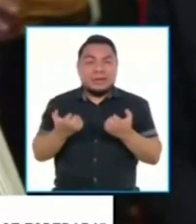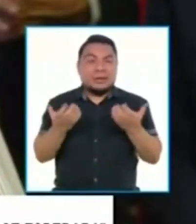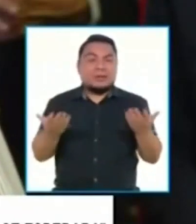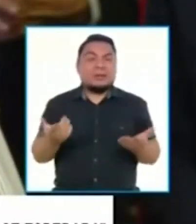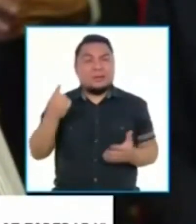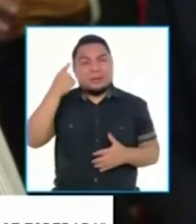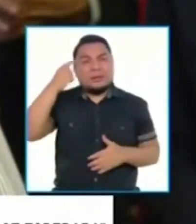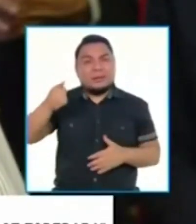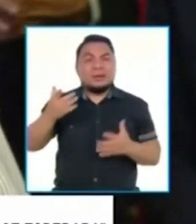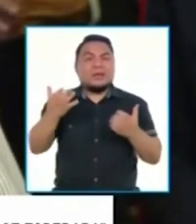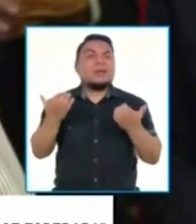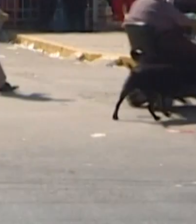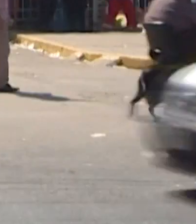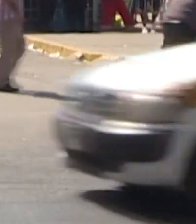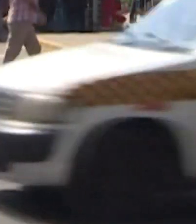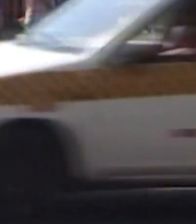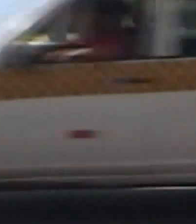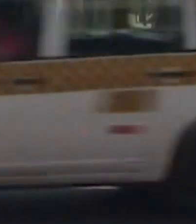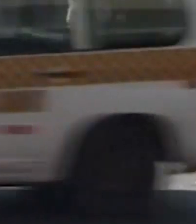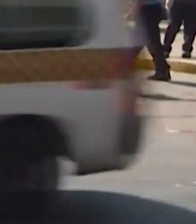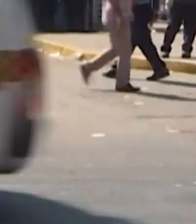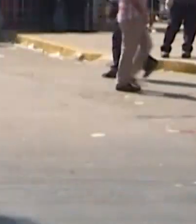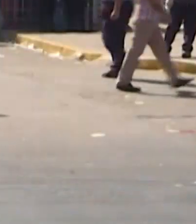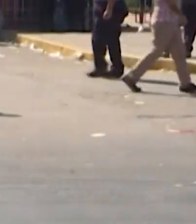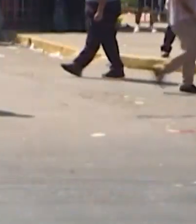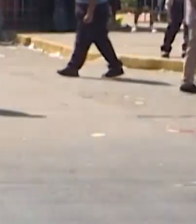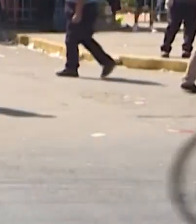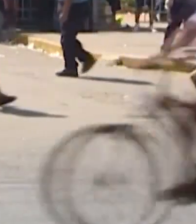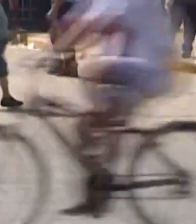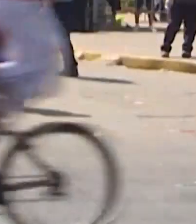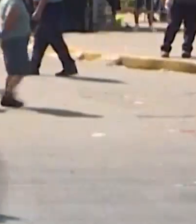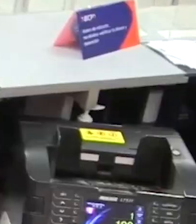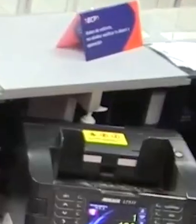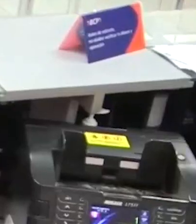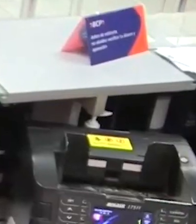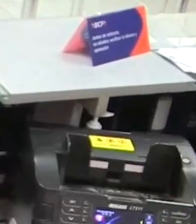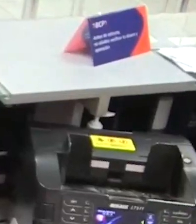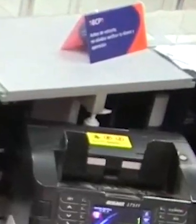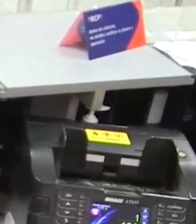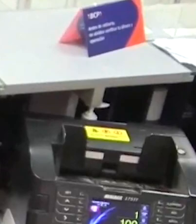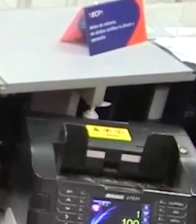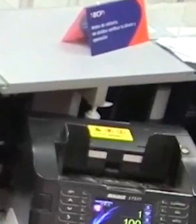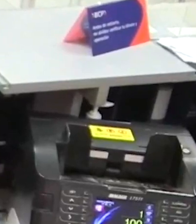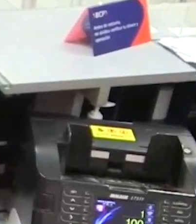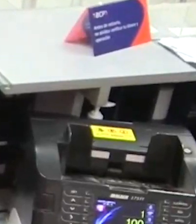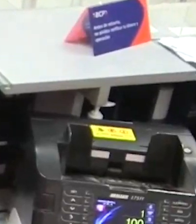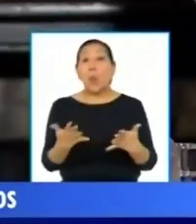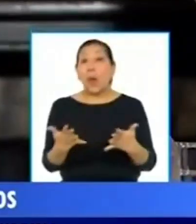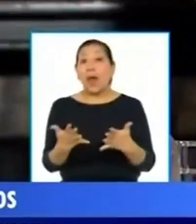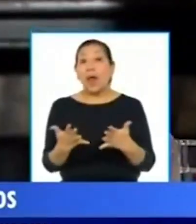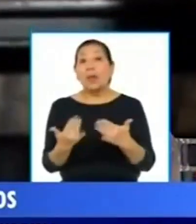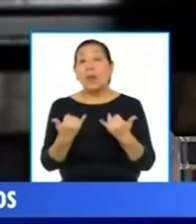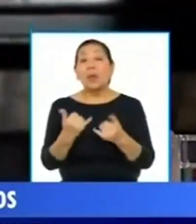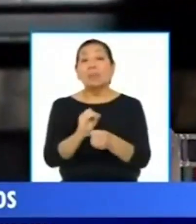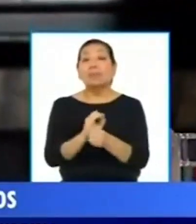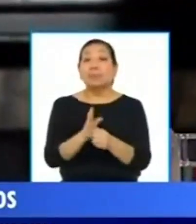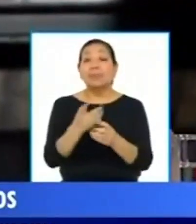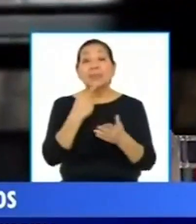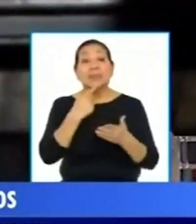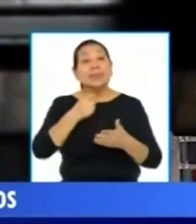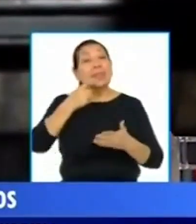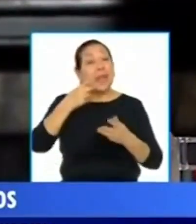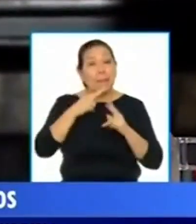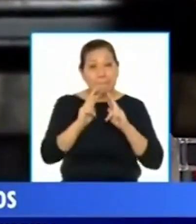Economía y Finanzas, Waldo Mendoza, había recomendado observar la autógrafa enviada desde el Legislativo, la titular de la